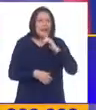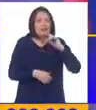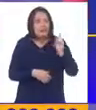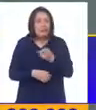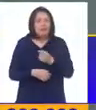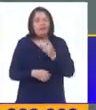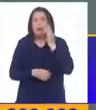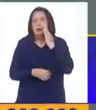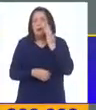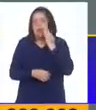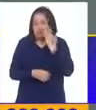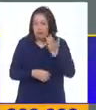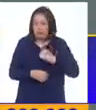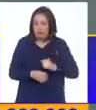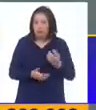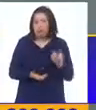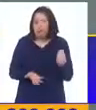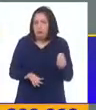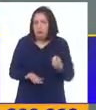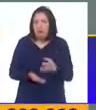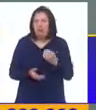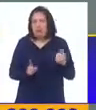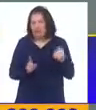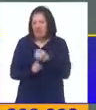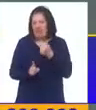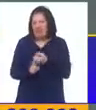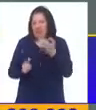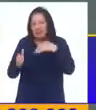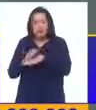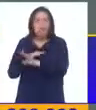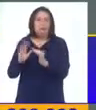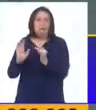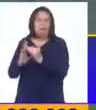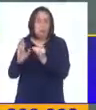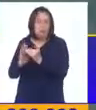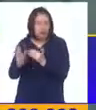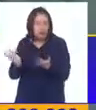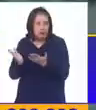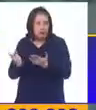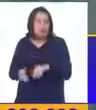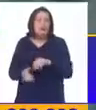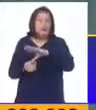denunciado por la madre de sus hijos de haberla agredido dentro de su departamento en San Miguel.